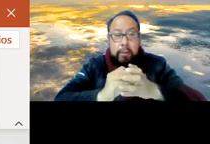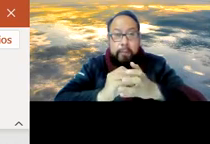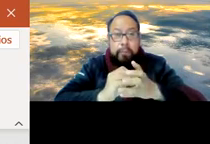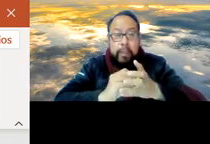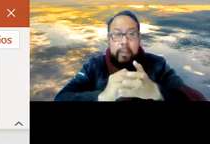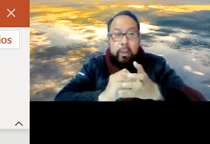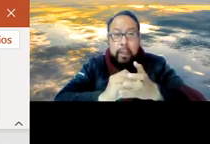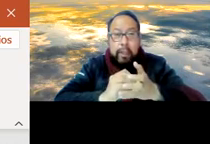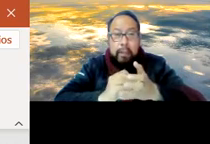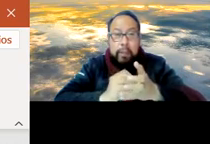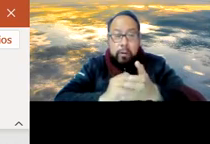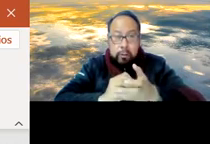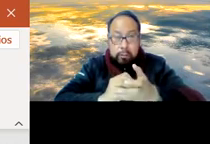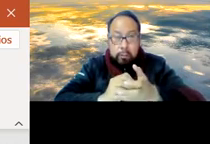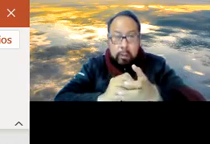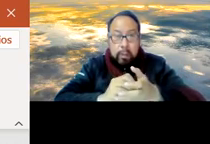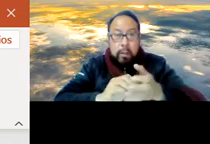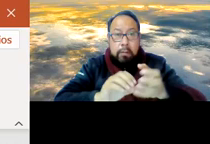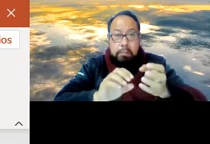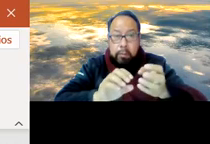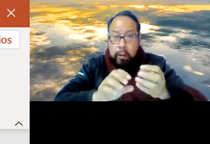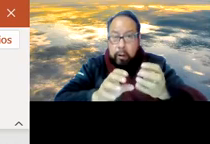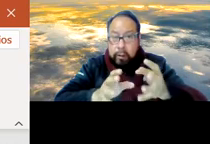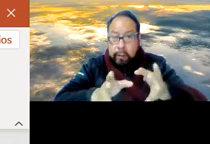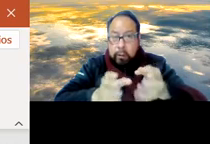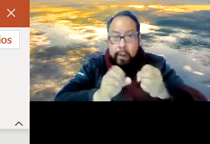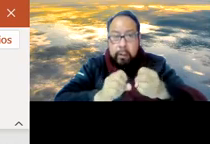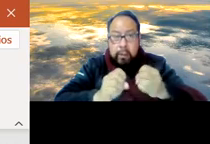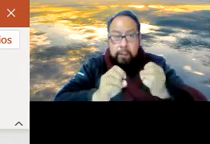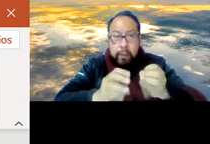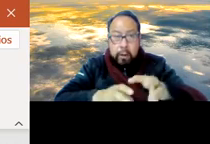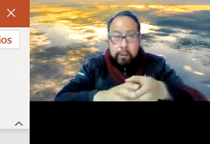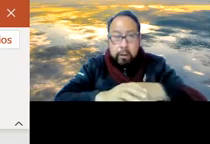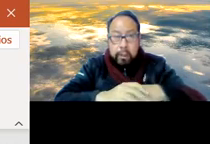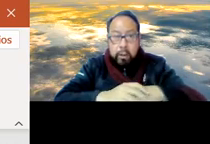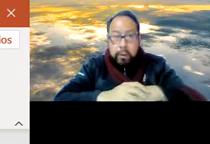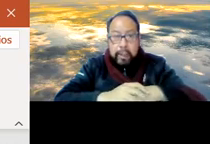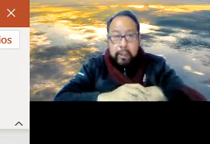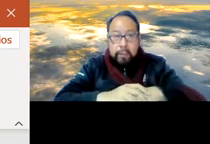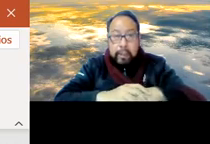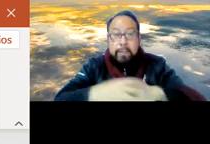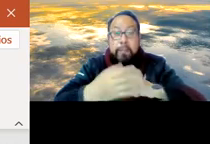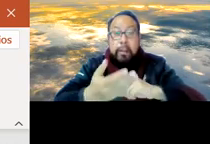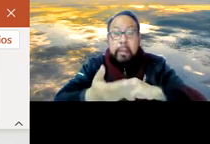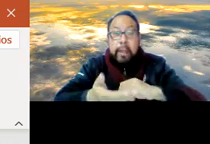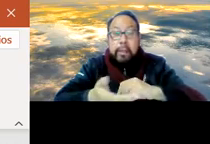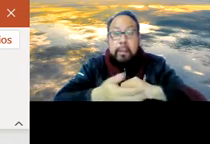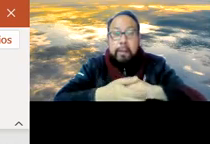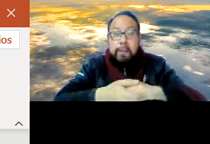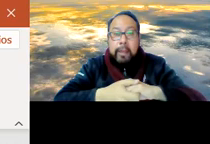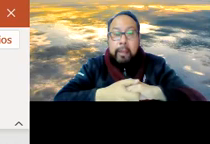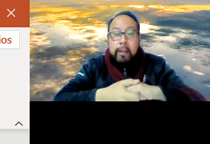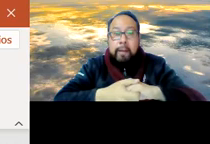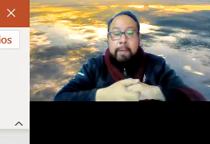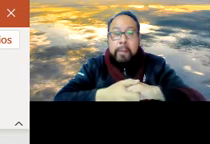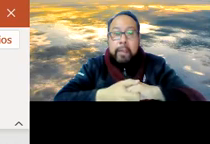Estos escritos académicos, otra vez son para científicos, revisores y comunidad académica. Y aquí, si